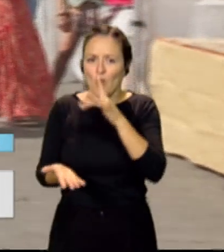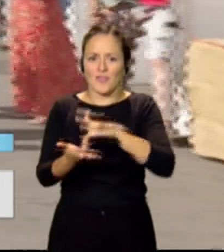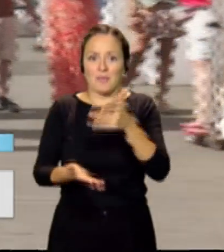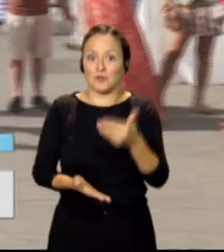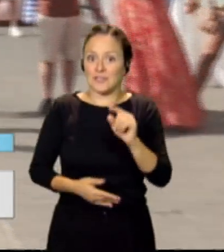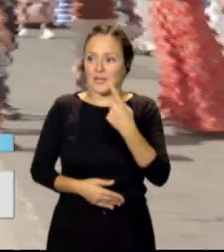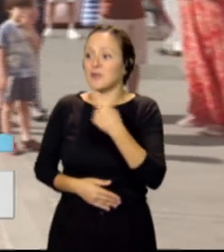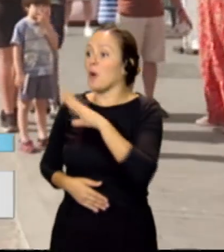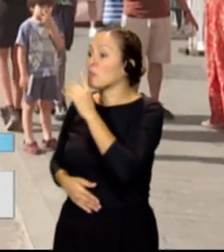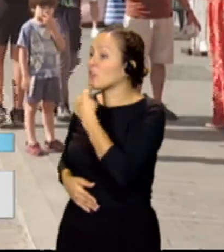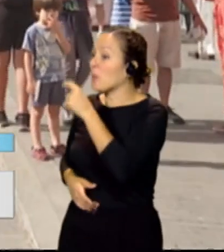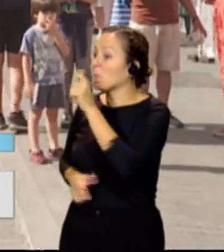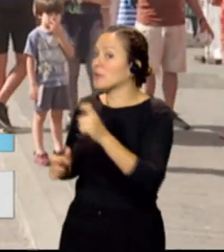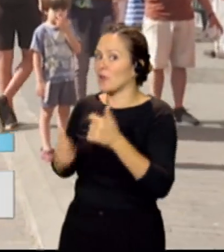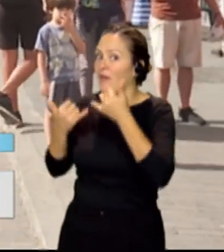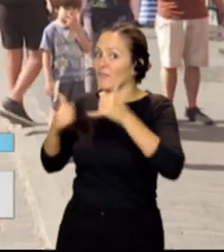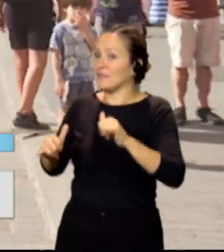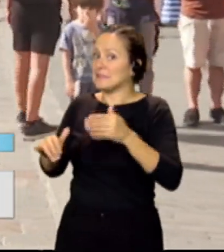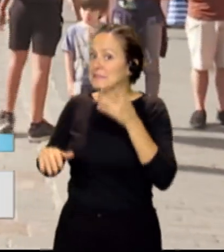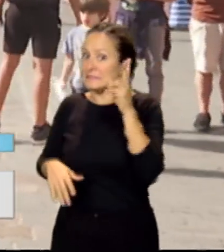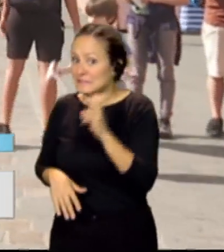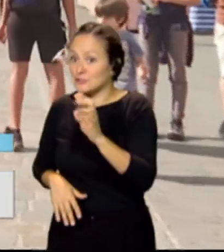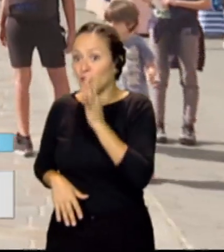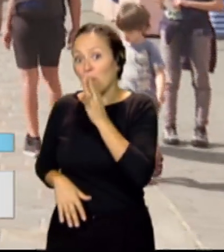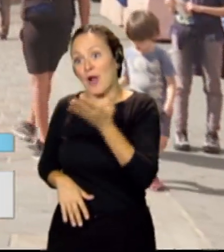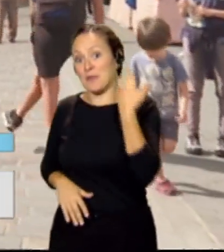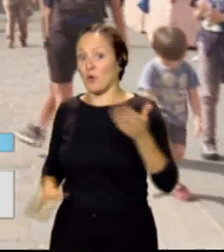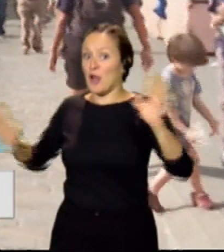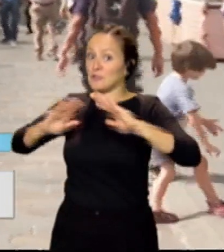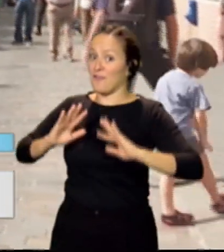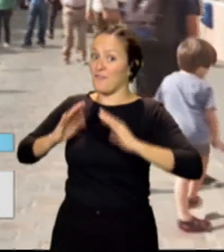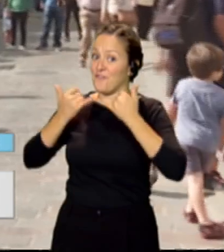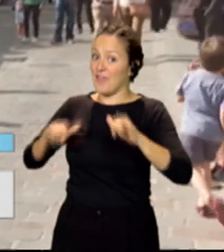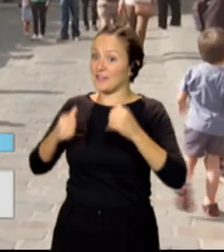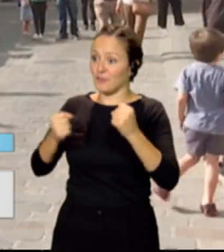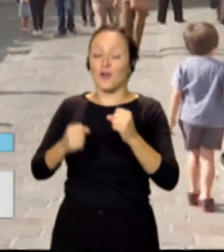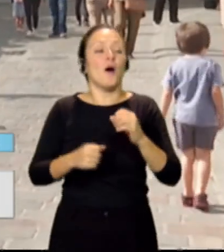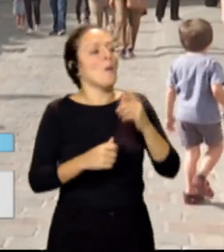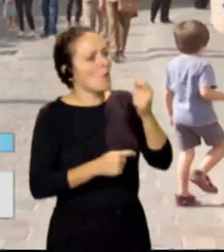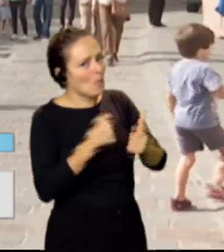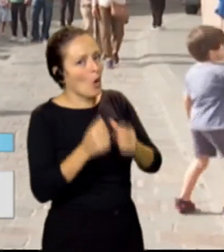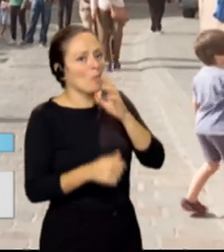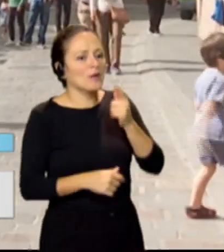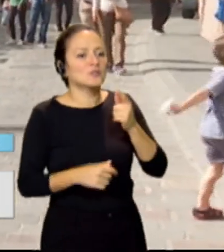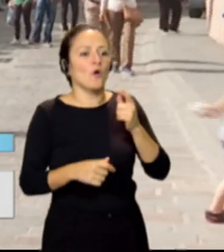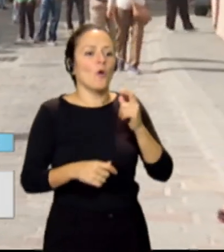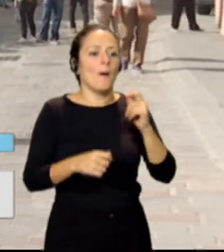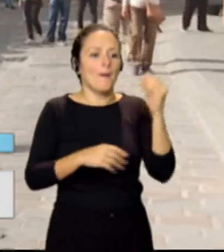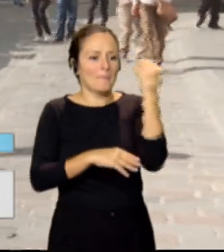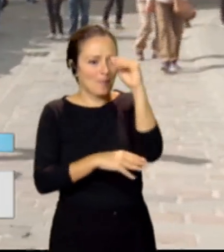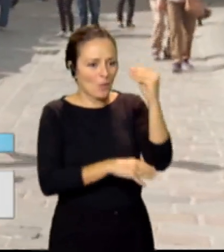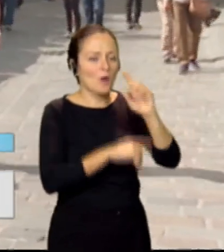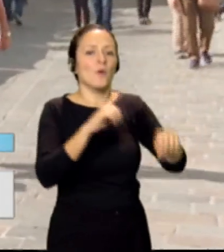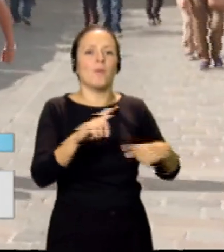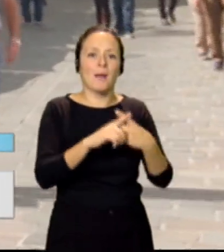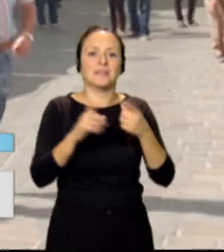que a lo mejor no se está animando la gente porque es que anoche hubo mucha fiesta. también. Pero poco a poco, y para eso los papahuevos y la banda ya las anunciaba a primera hora de la